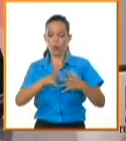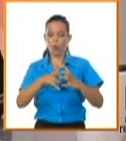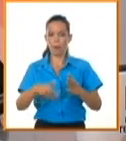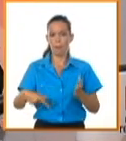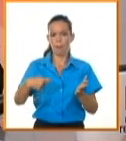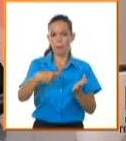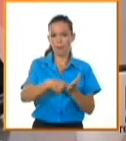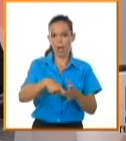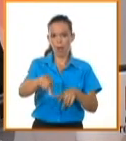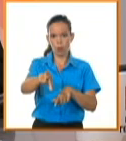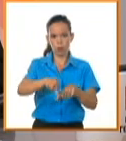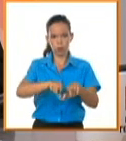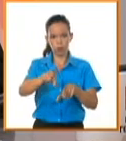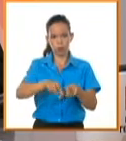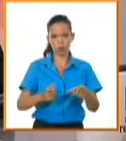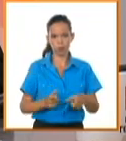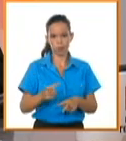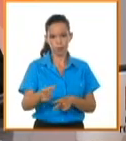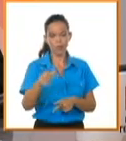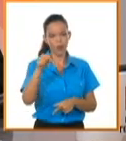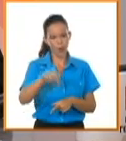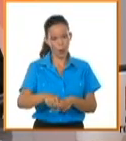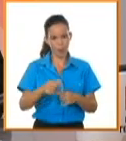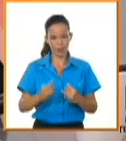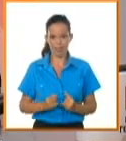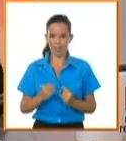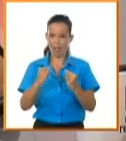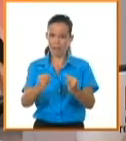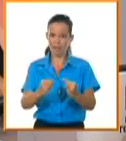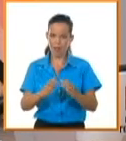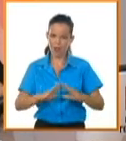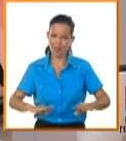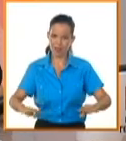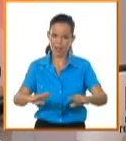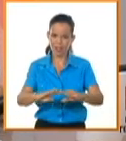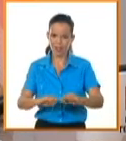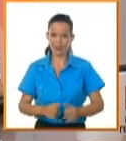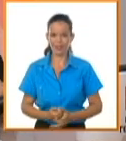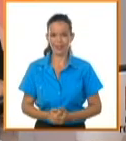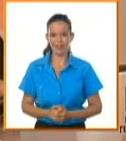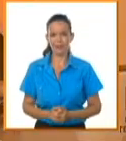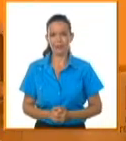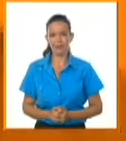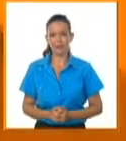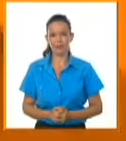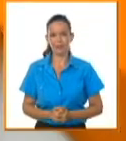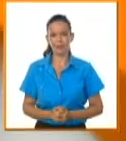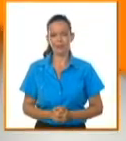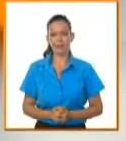electrónico pues estaremos hablando esta tarde en nuestra mesa redonda Así que los invito a que nos sigan